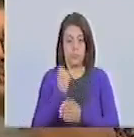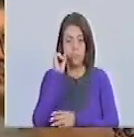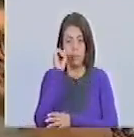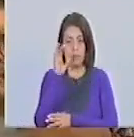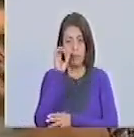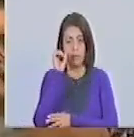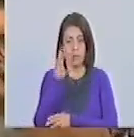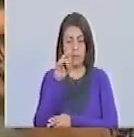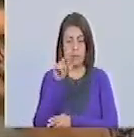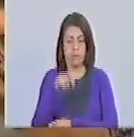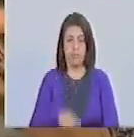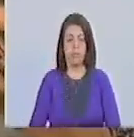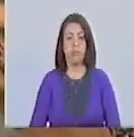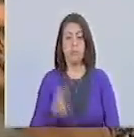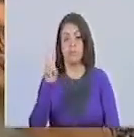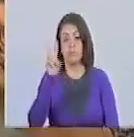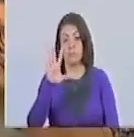Parlamentario